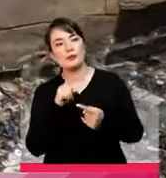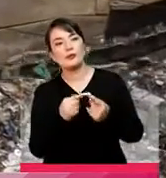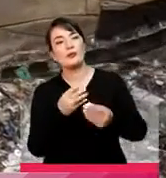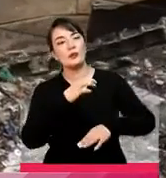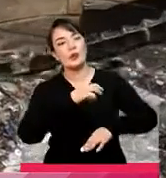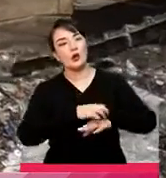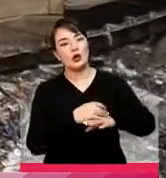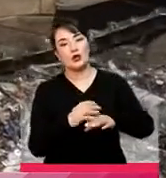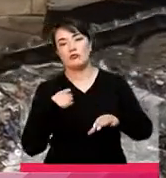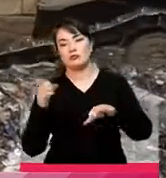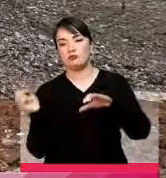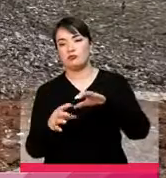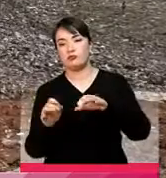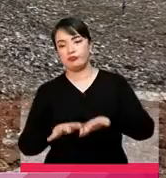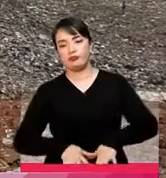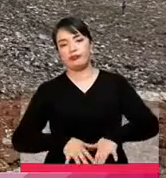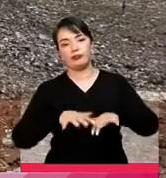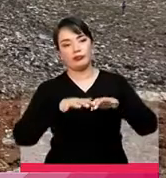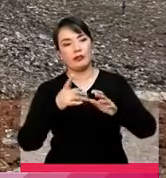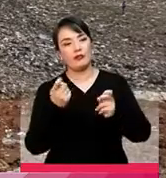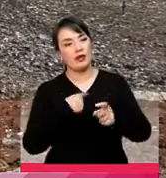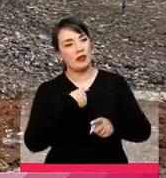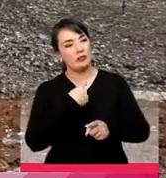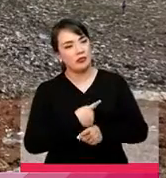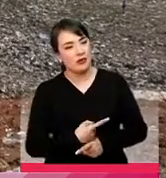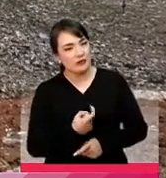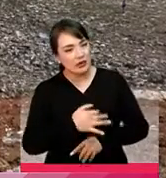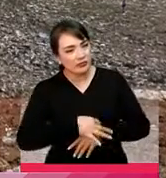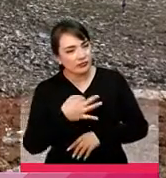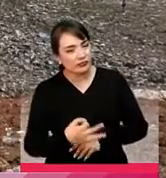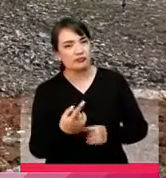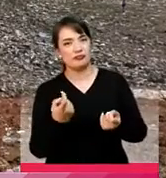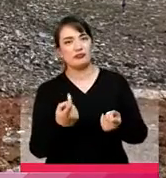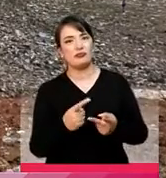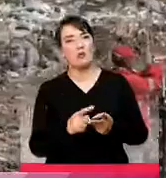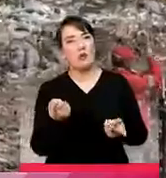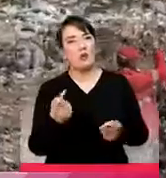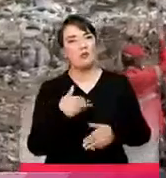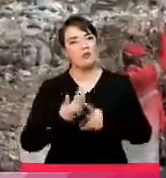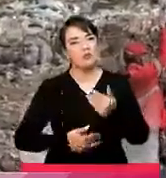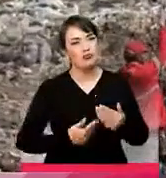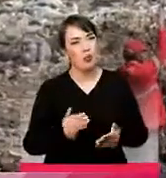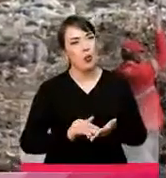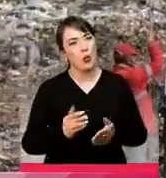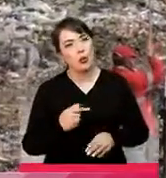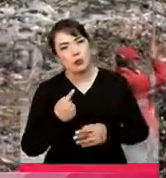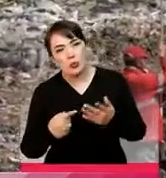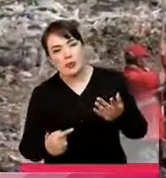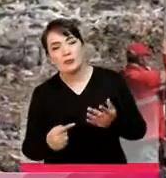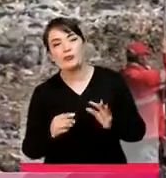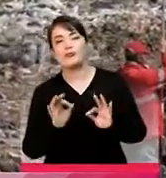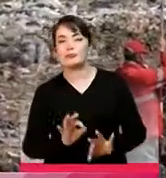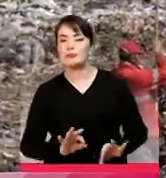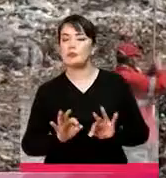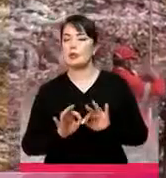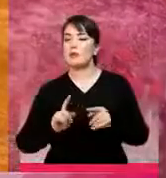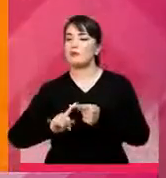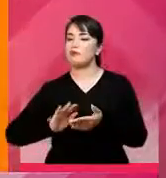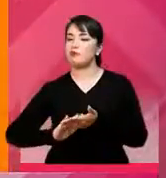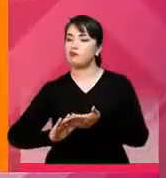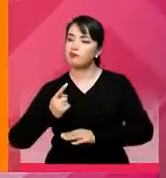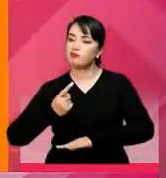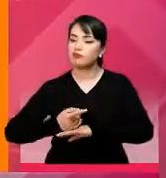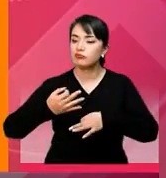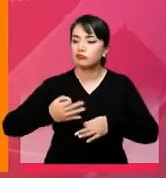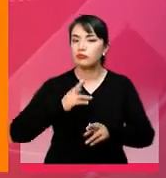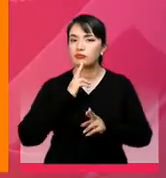relleno por presuntas faltas e incumplimientos e inhibirse de iniciar nuevas causas hasta que no se resuelva el arbitraje esta